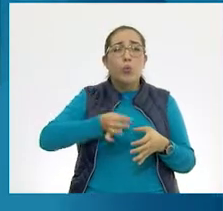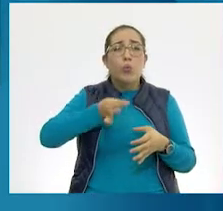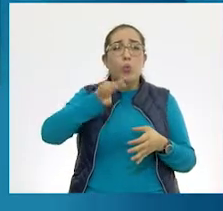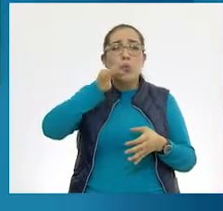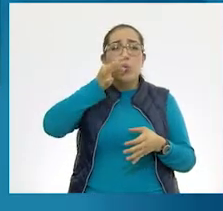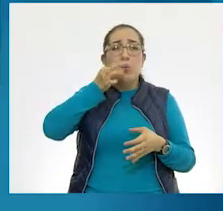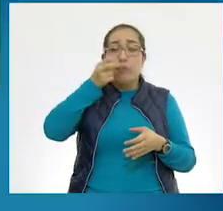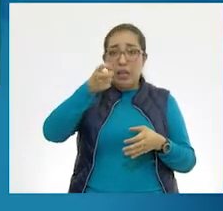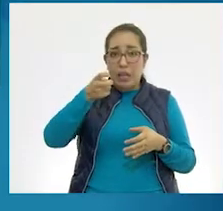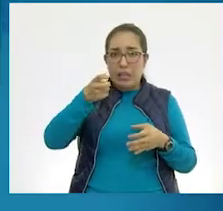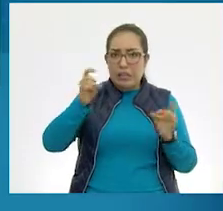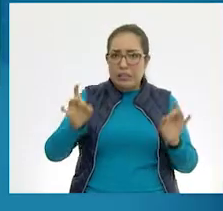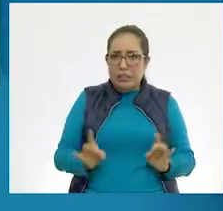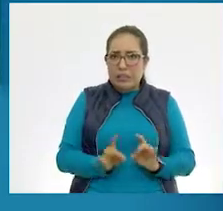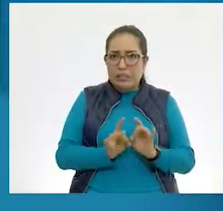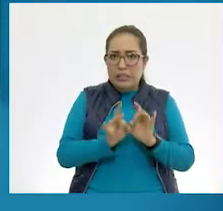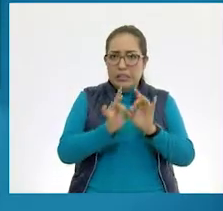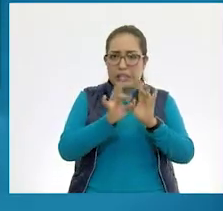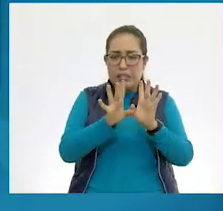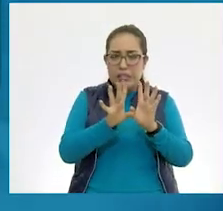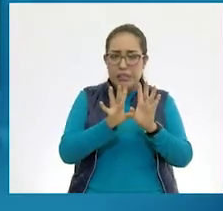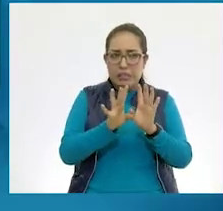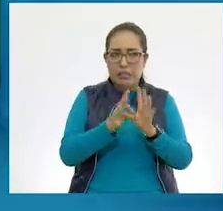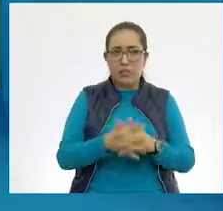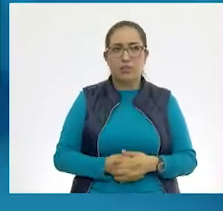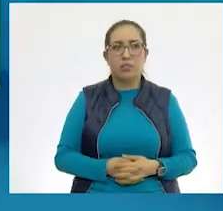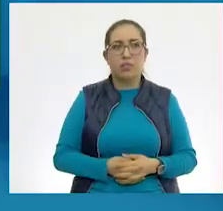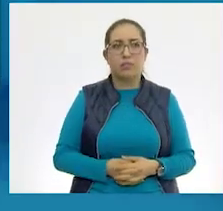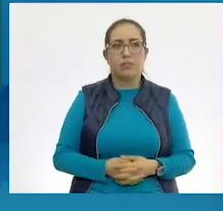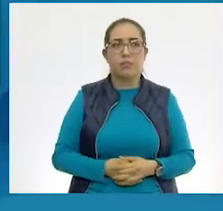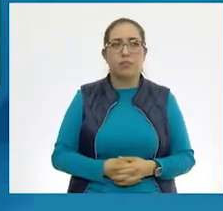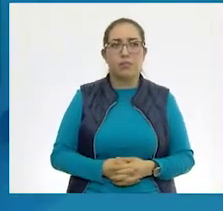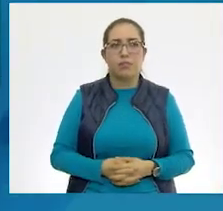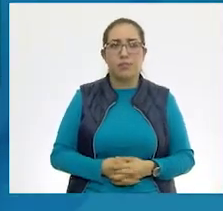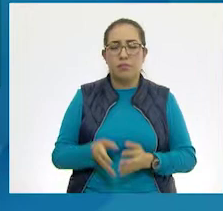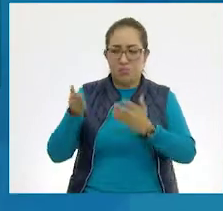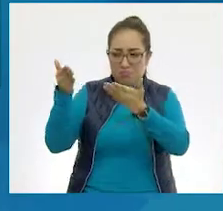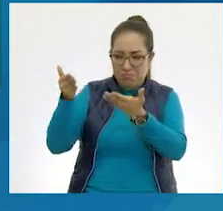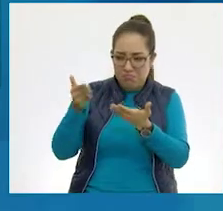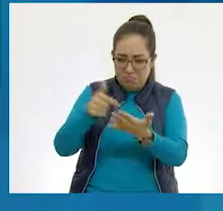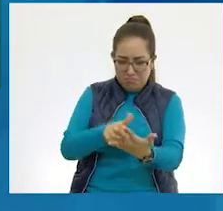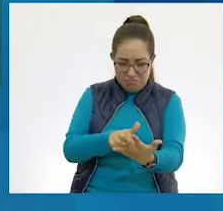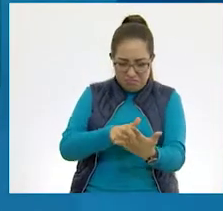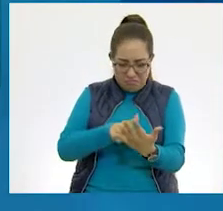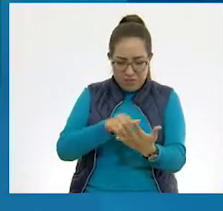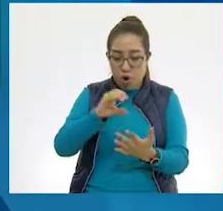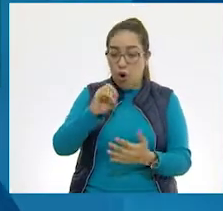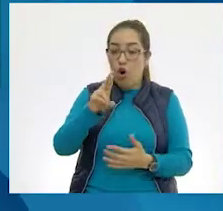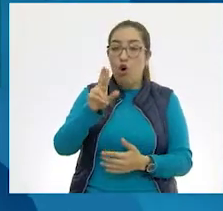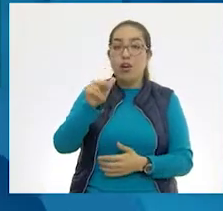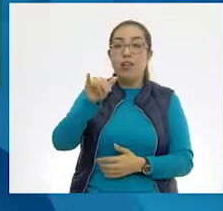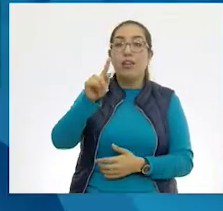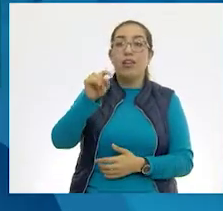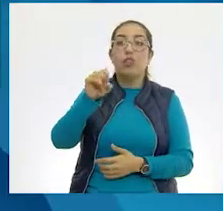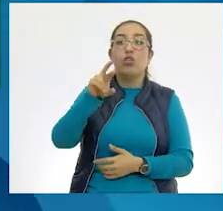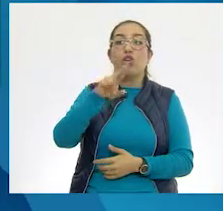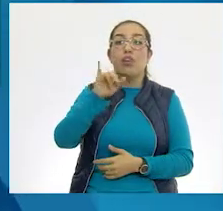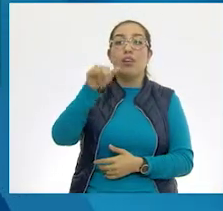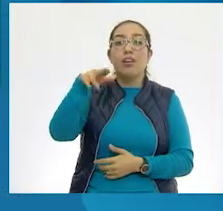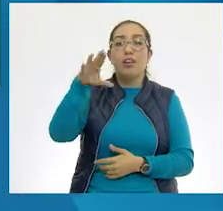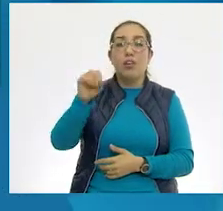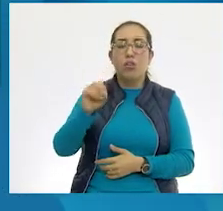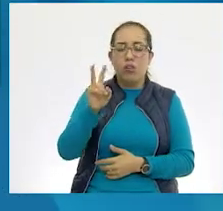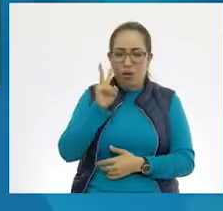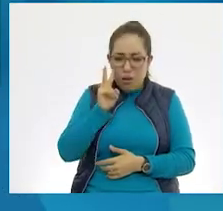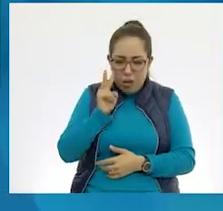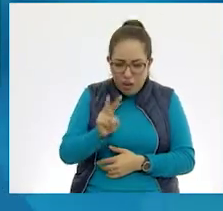¿sí? Cuando unos cuatres llegaron así a enseñarme un ornitorrinco, ¿no? No, hombre, qué animal tan raro,